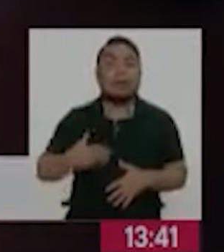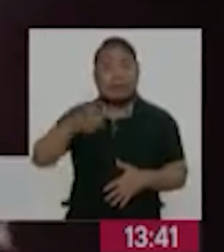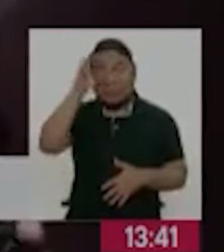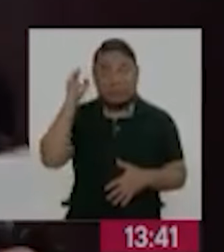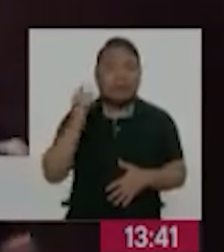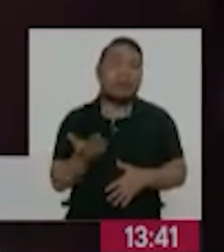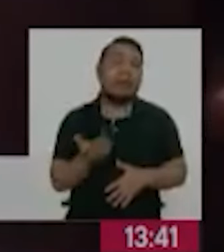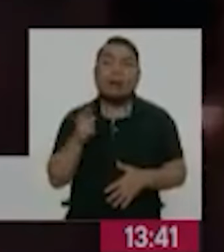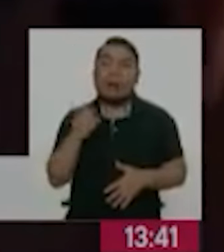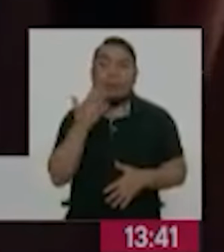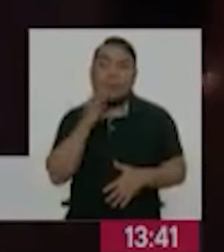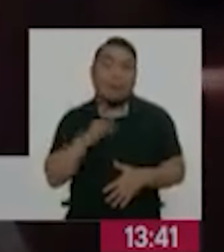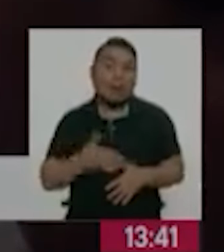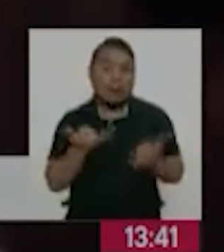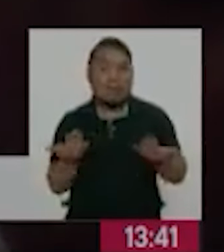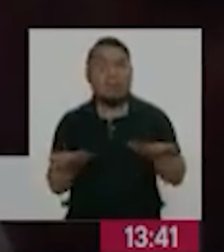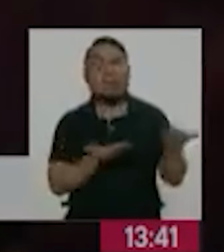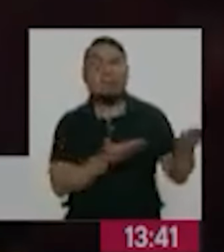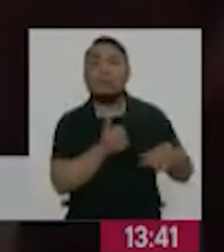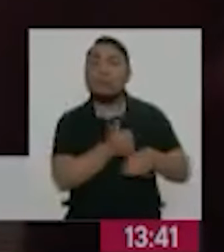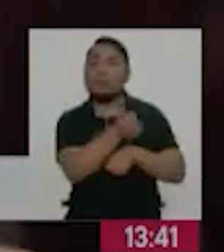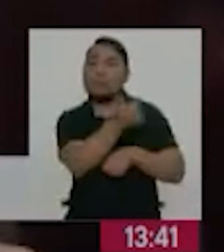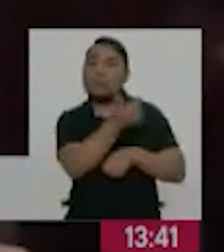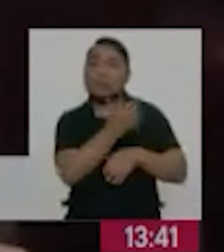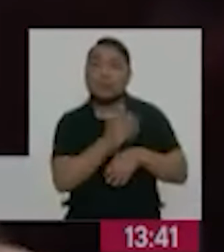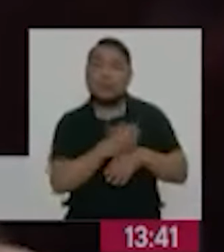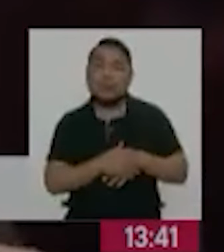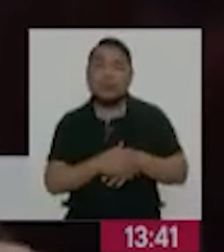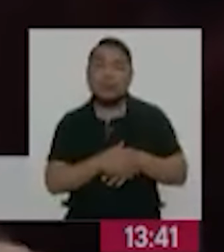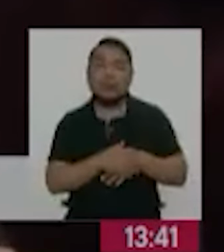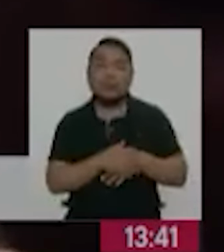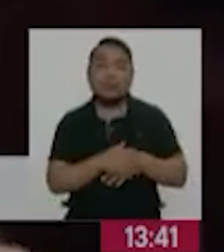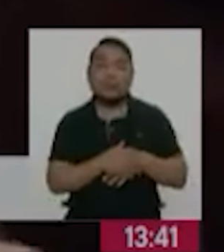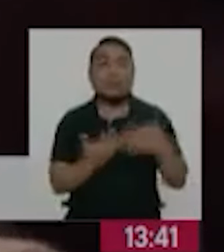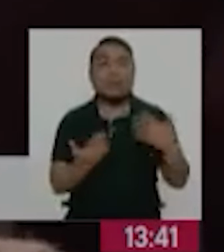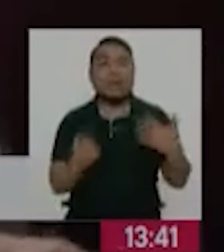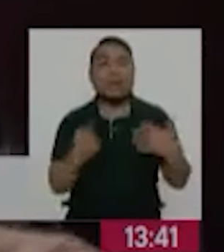la República. Nos responsabilizamos desde ya.